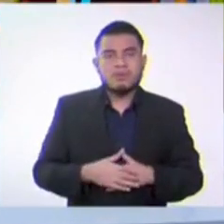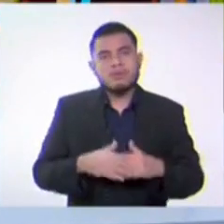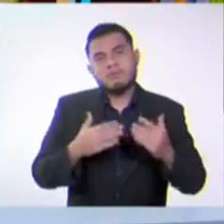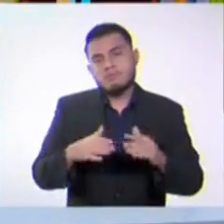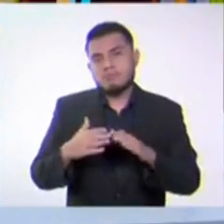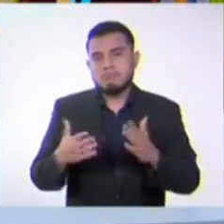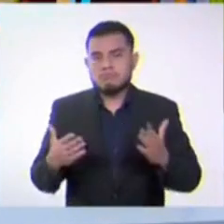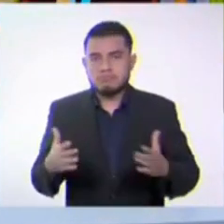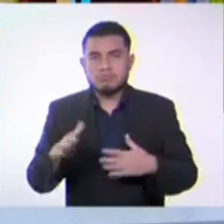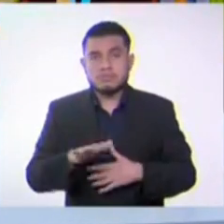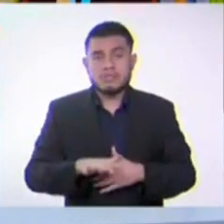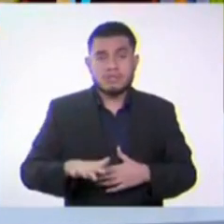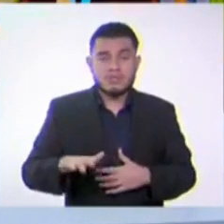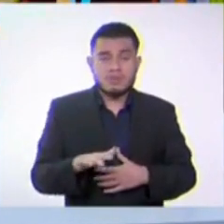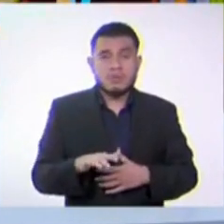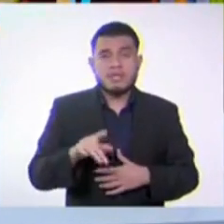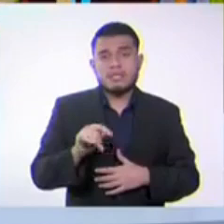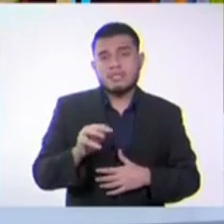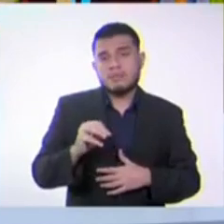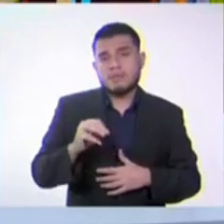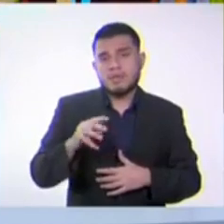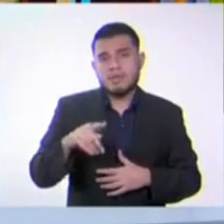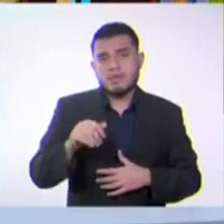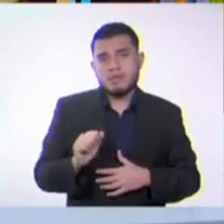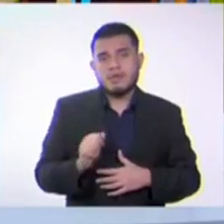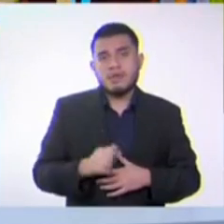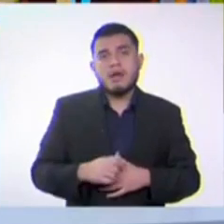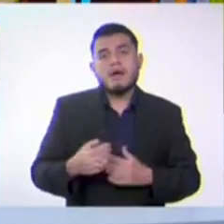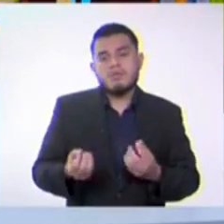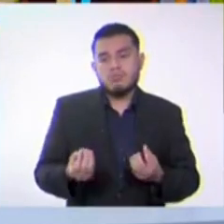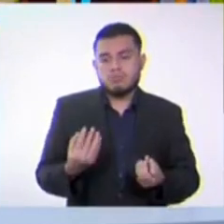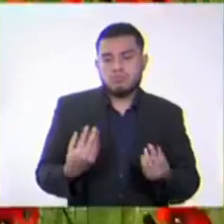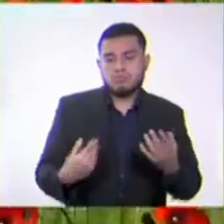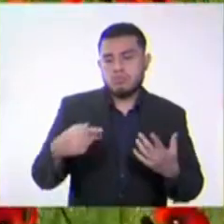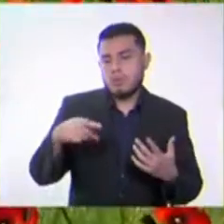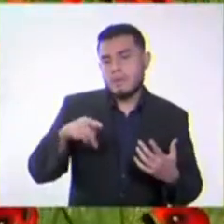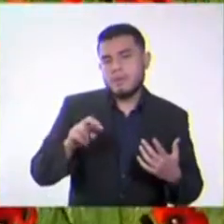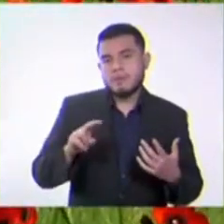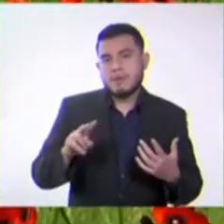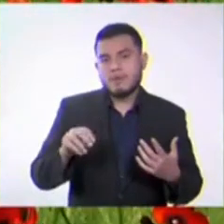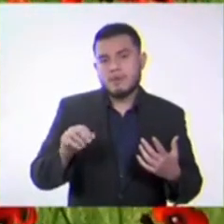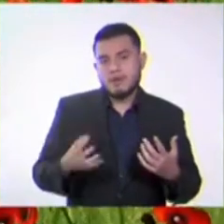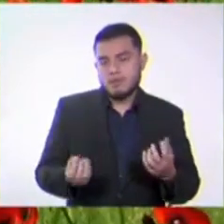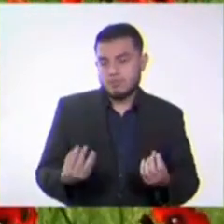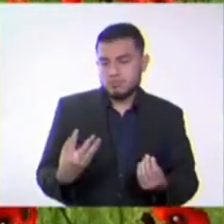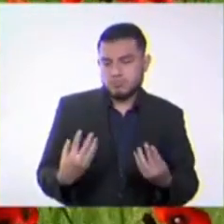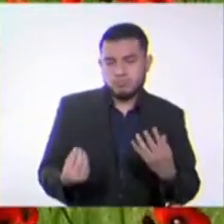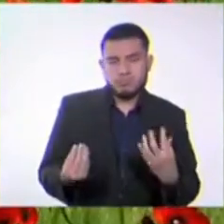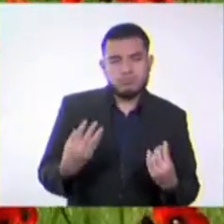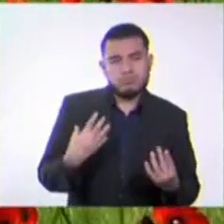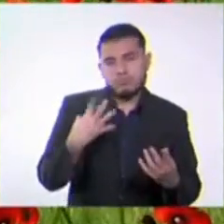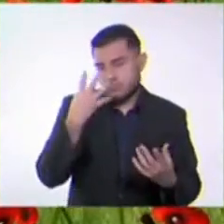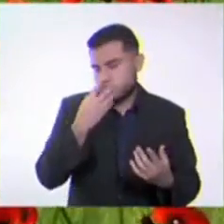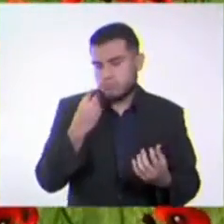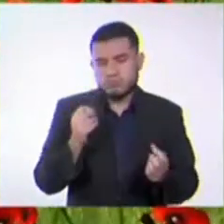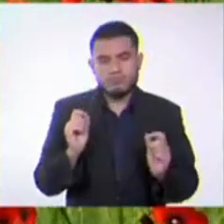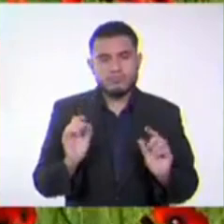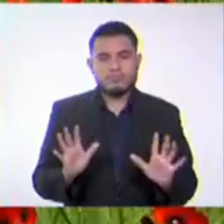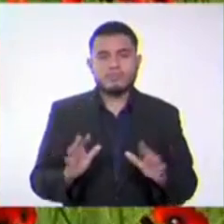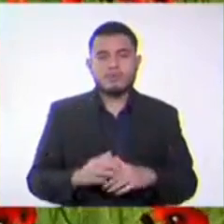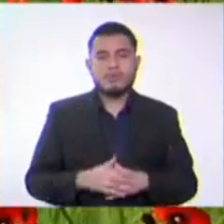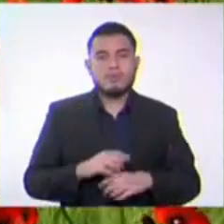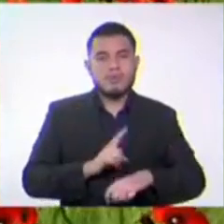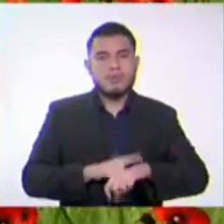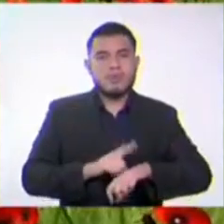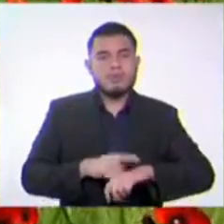más templadas, la primavera muestra un gran espectáculo de flores. Tenemos un momento en el año